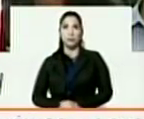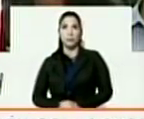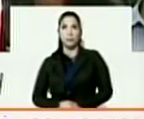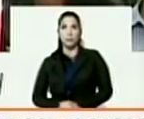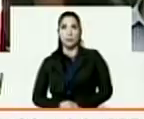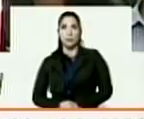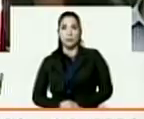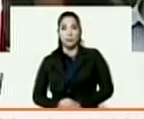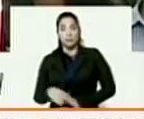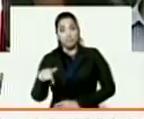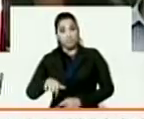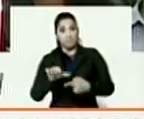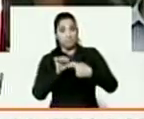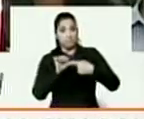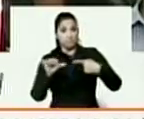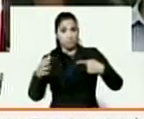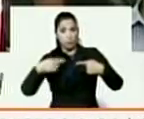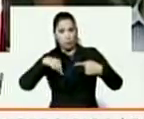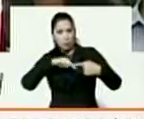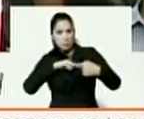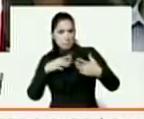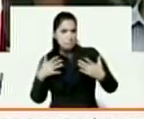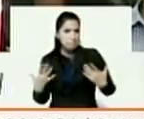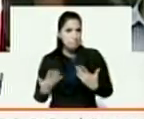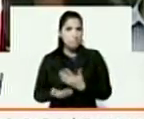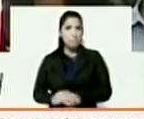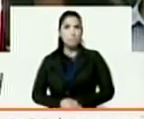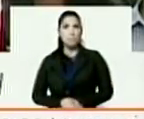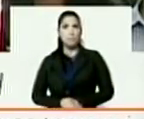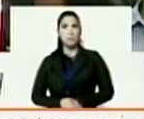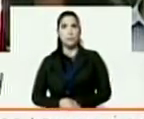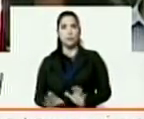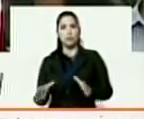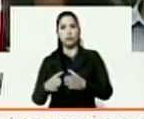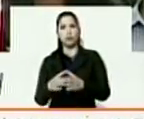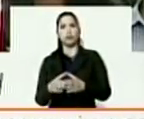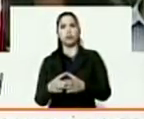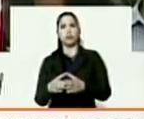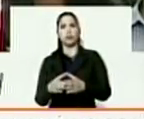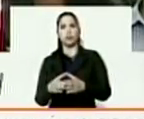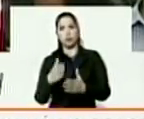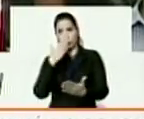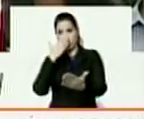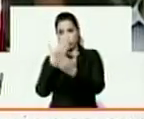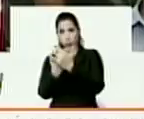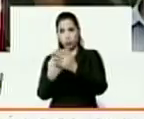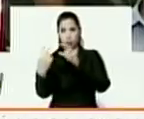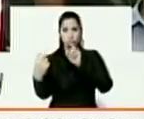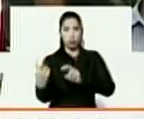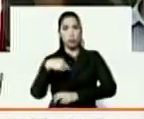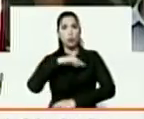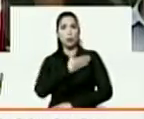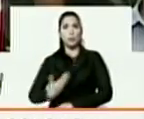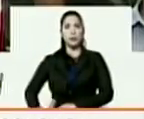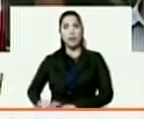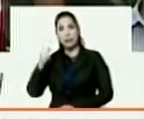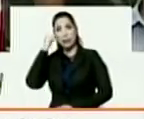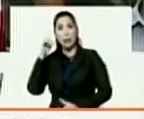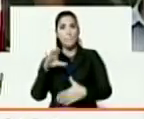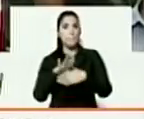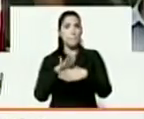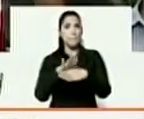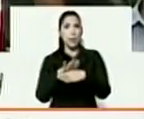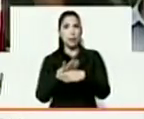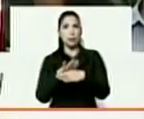esta semana estuvimos en la dirección nacional con nuestro presidente el día martes allí se lee